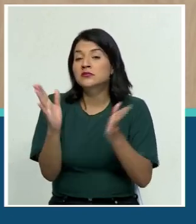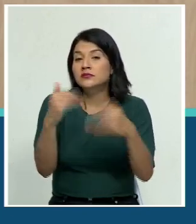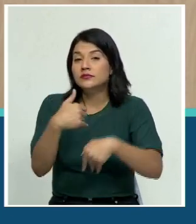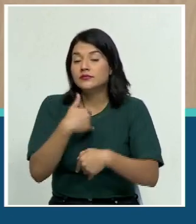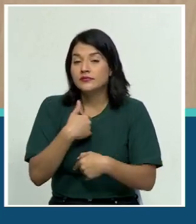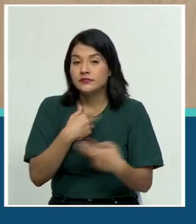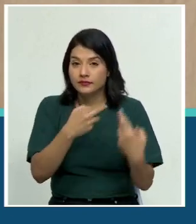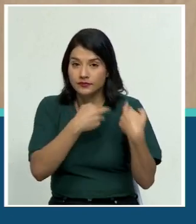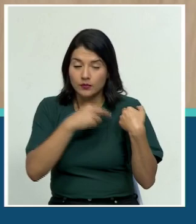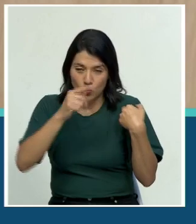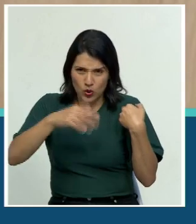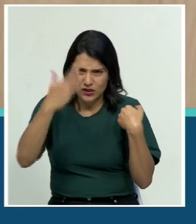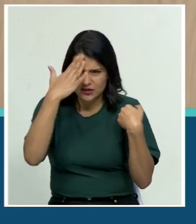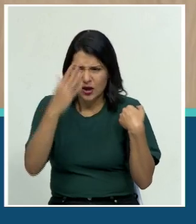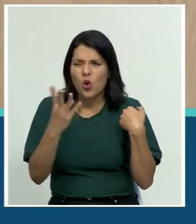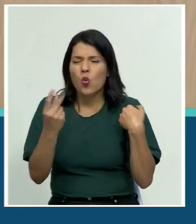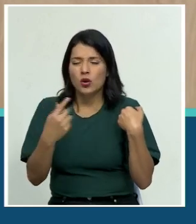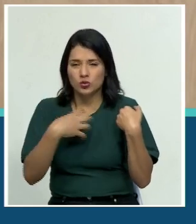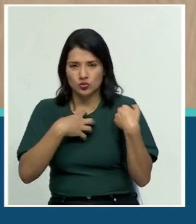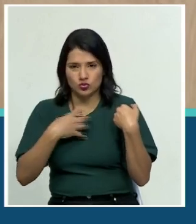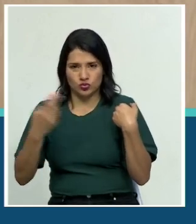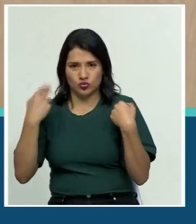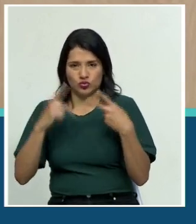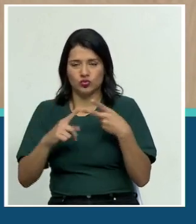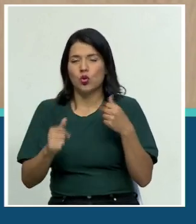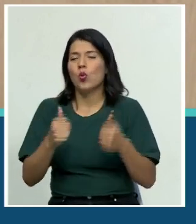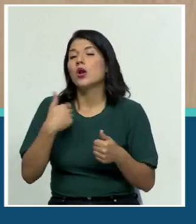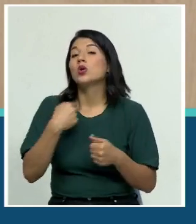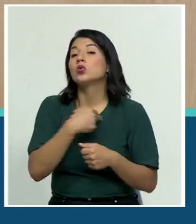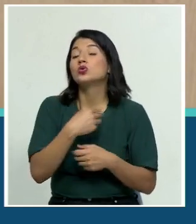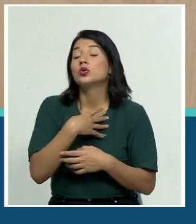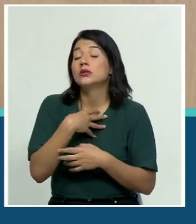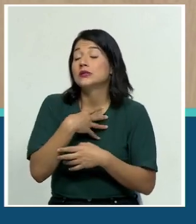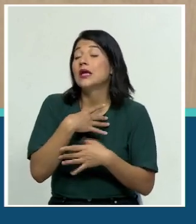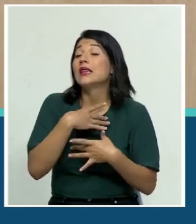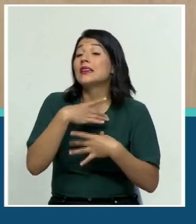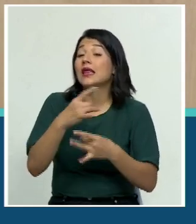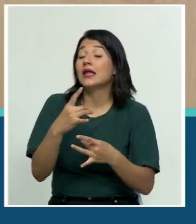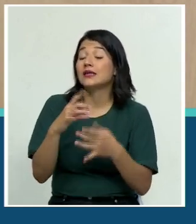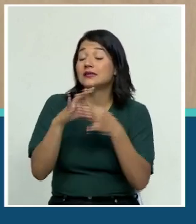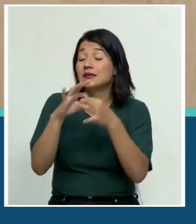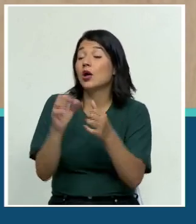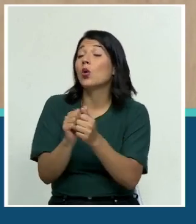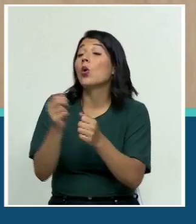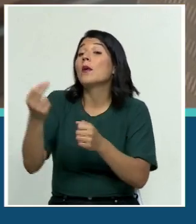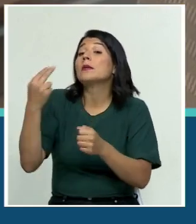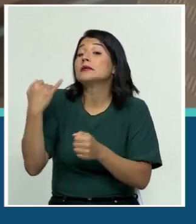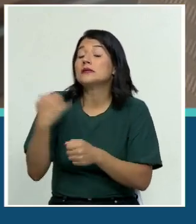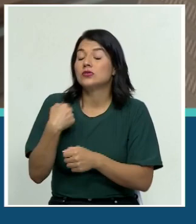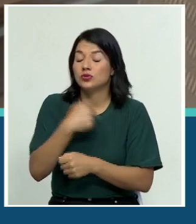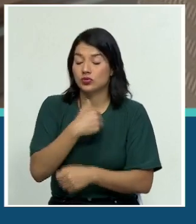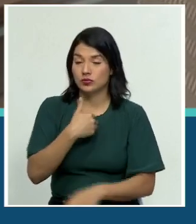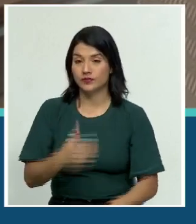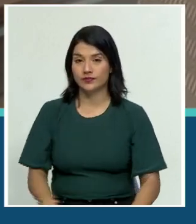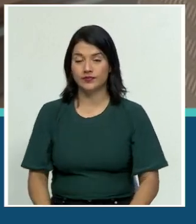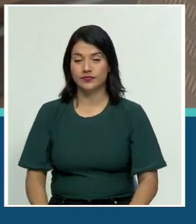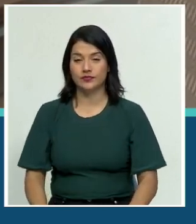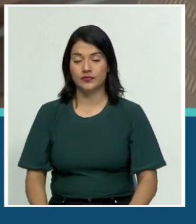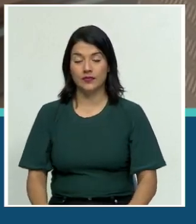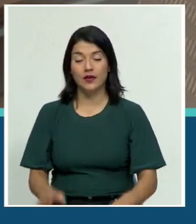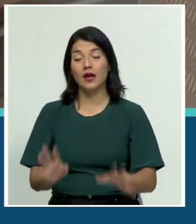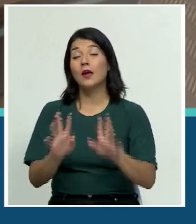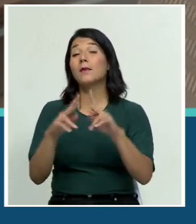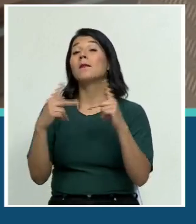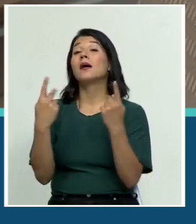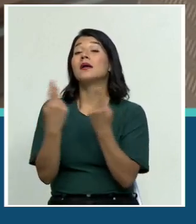nuestro patrimonio, pueda saber cuáles son nuestros intereses empresariales en el caso de que los tuviésemos. La bancada Frente